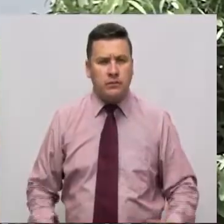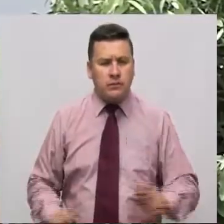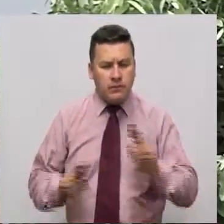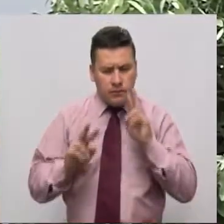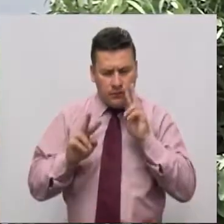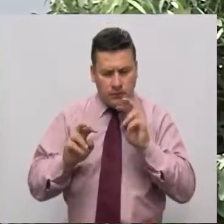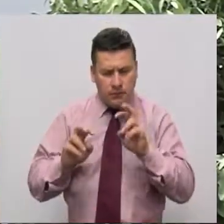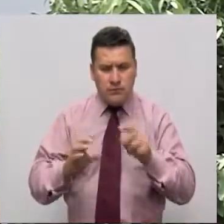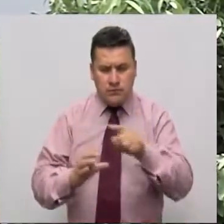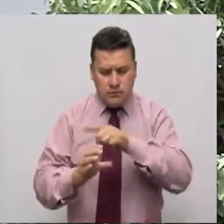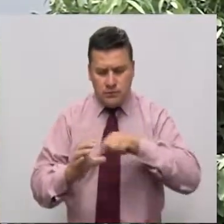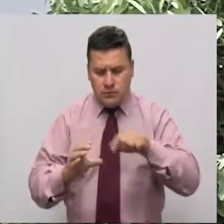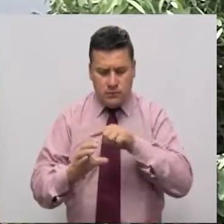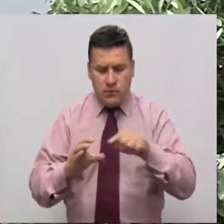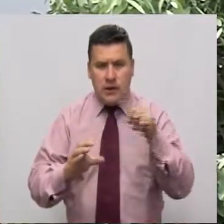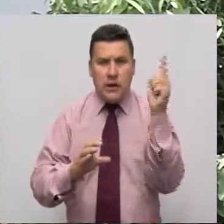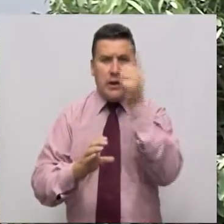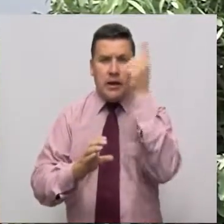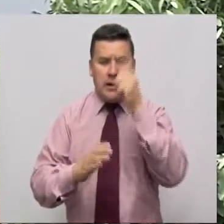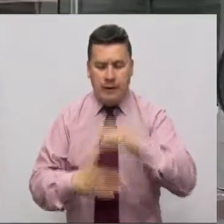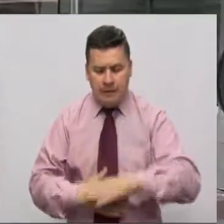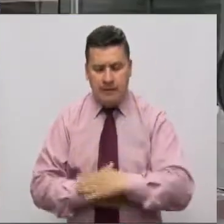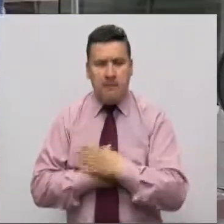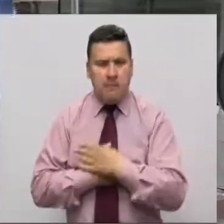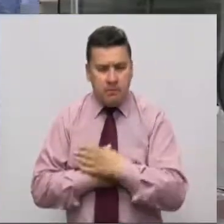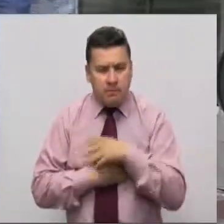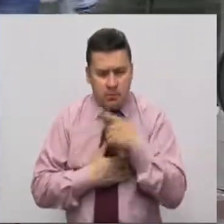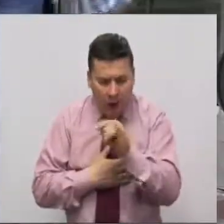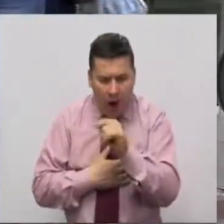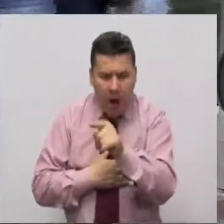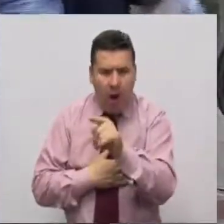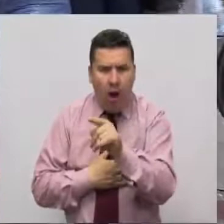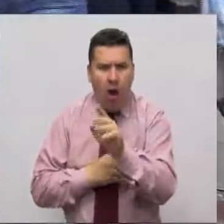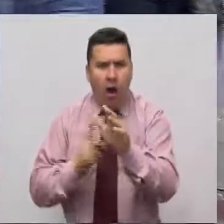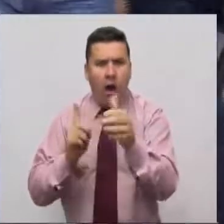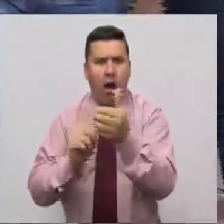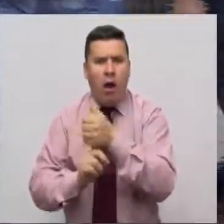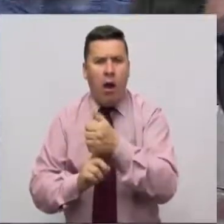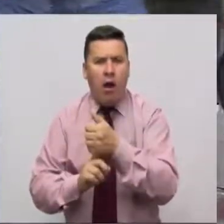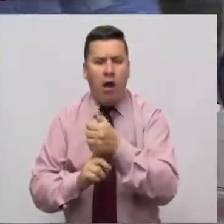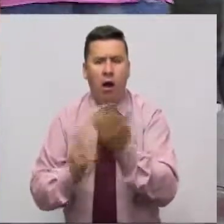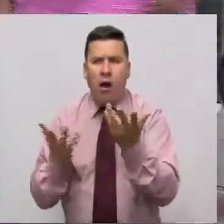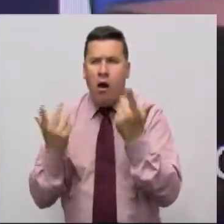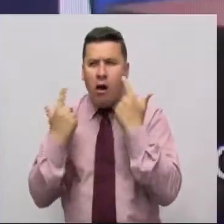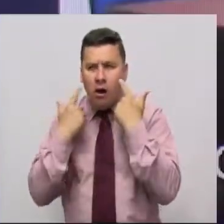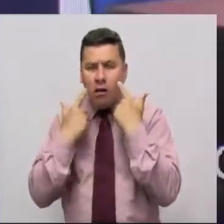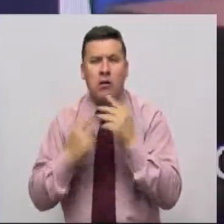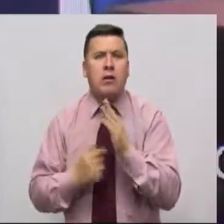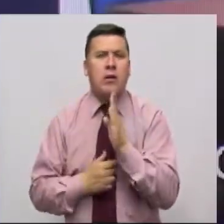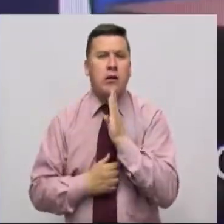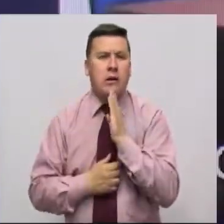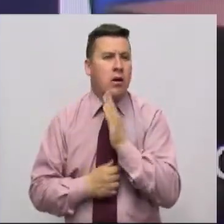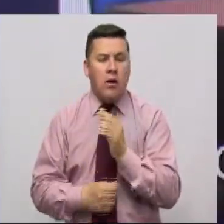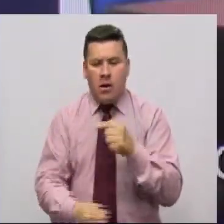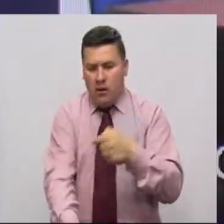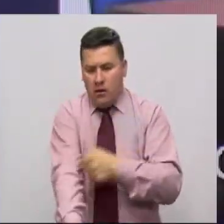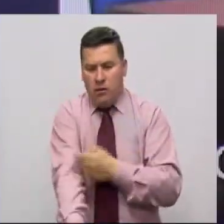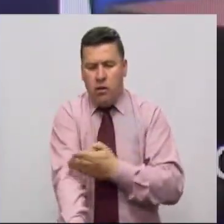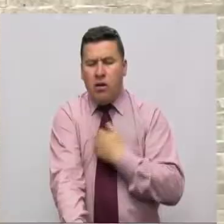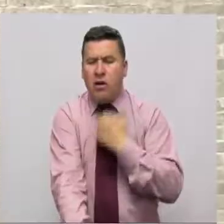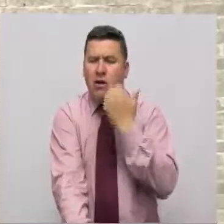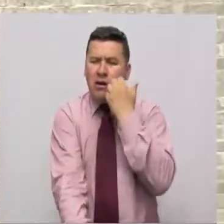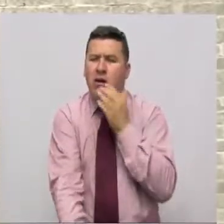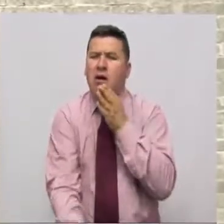Una investigación de la Contraloría General de la República destapó uno de los casos más sonados en el país, el del cartel de la